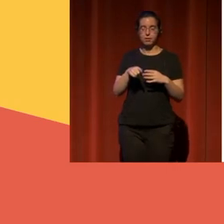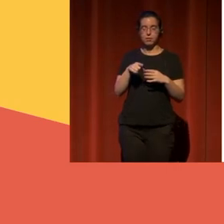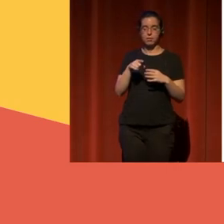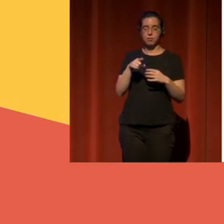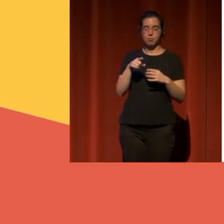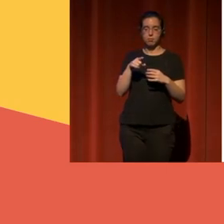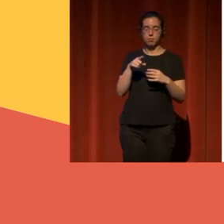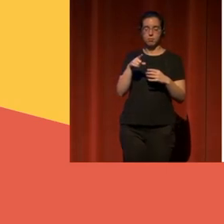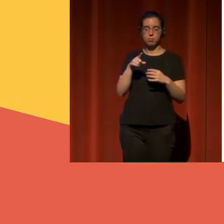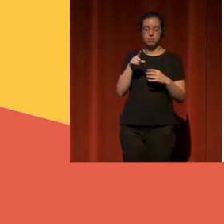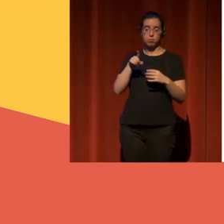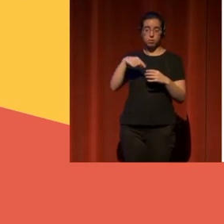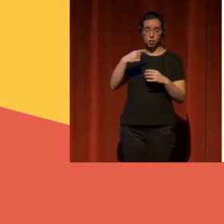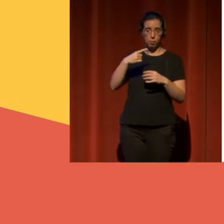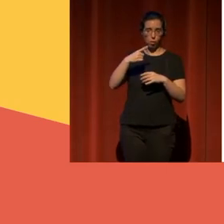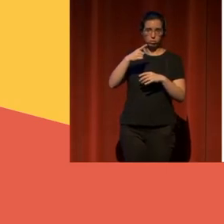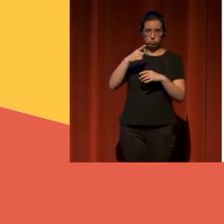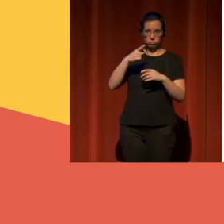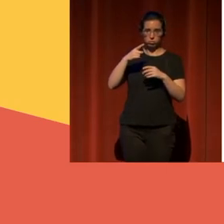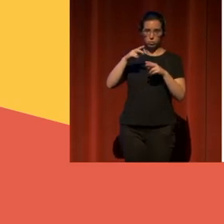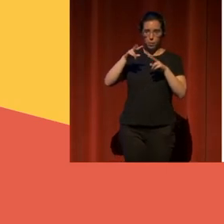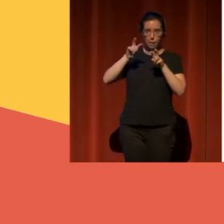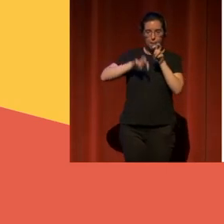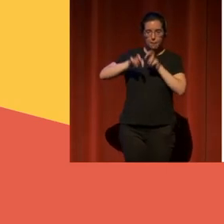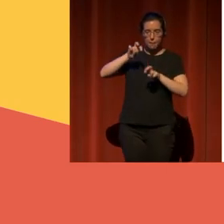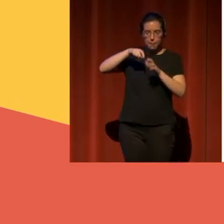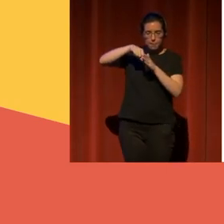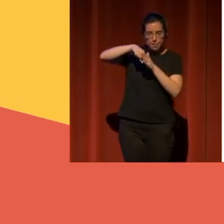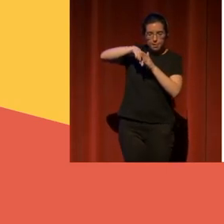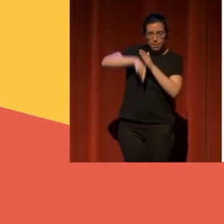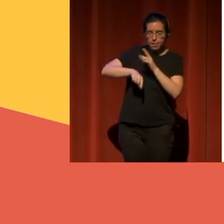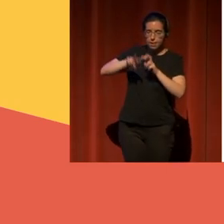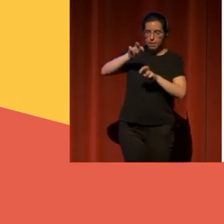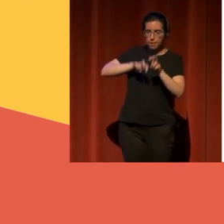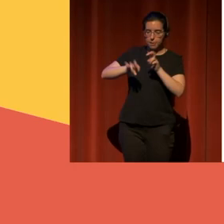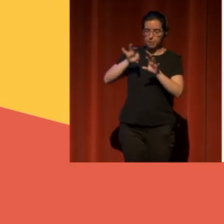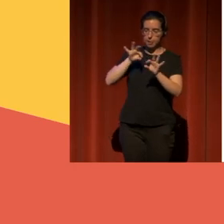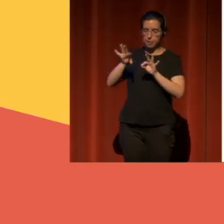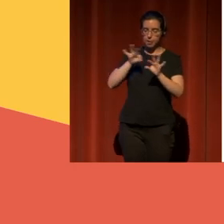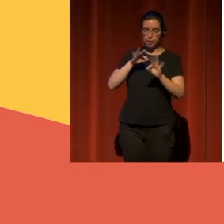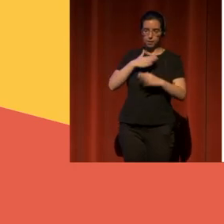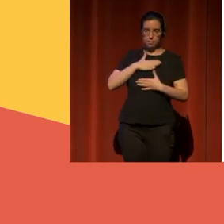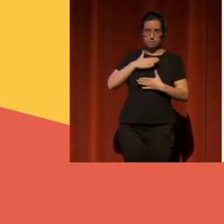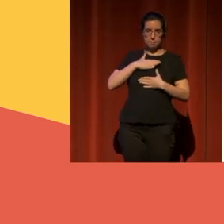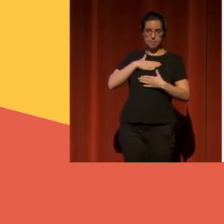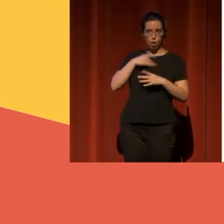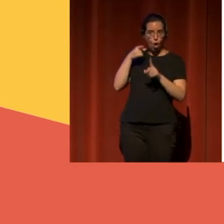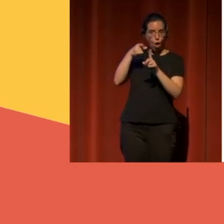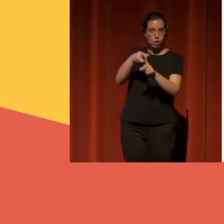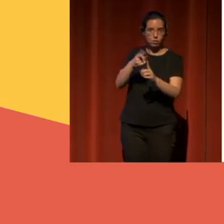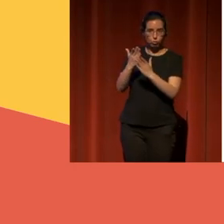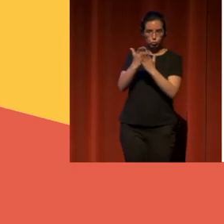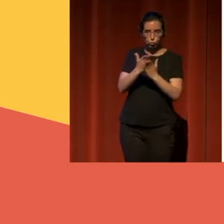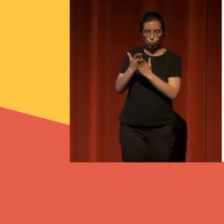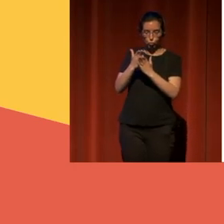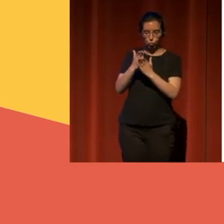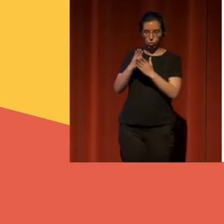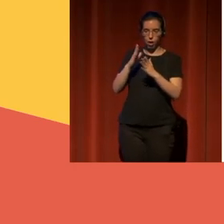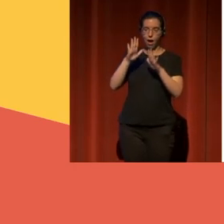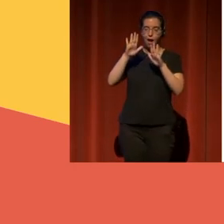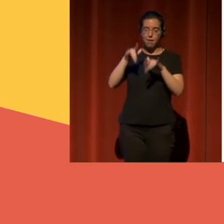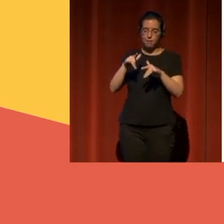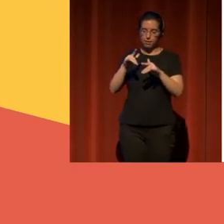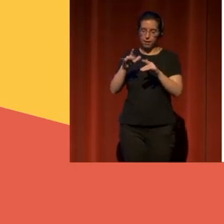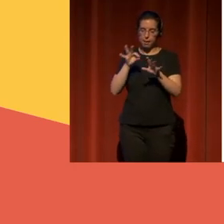y tras muchos filtros para escoger lo que verdaderamente se adecuaba al objetivo de mi estudio, pues se quedó en